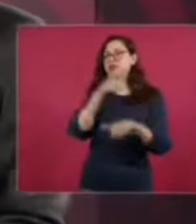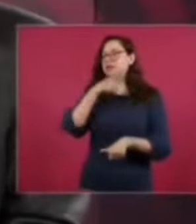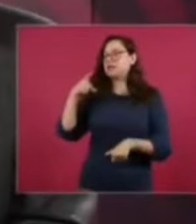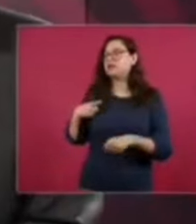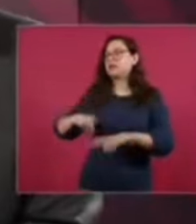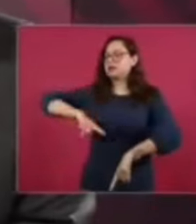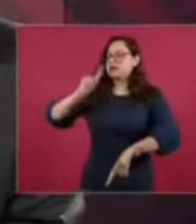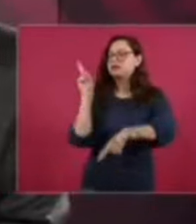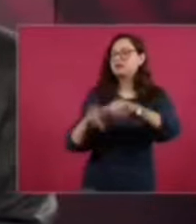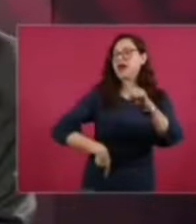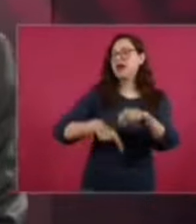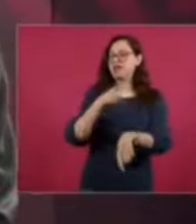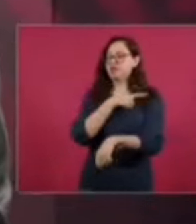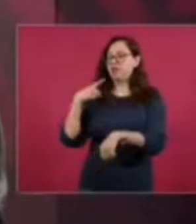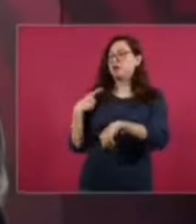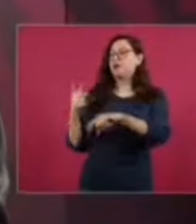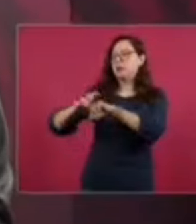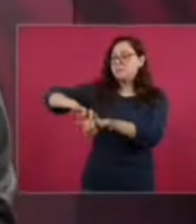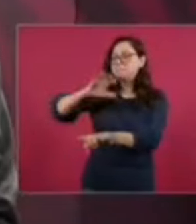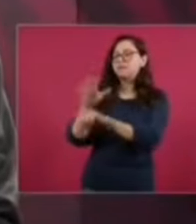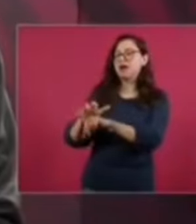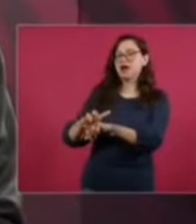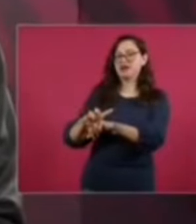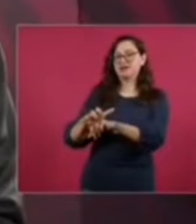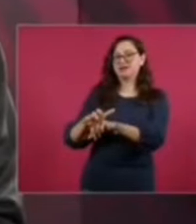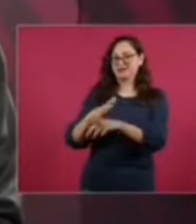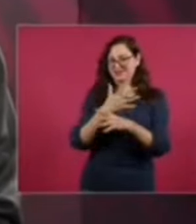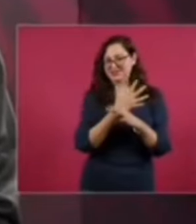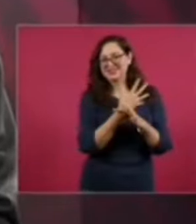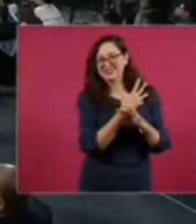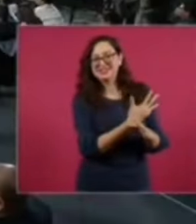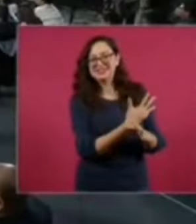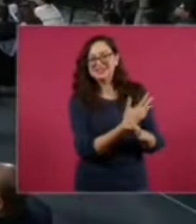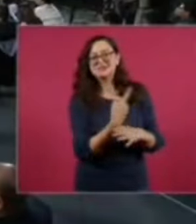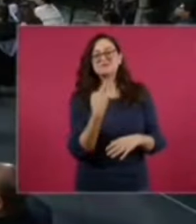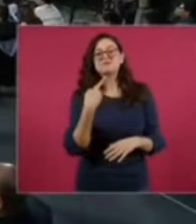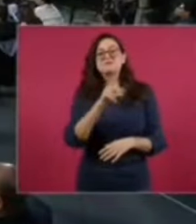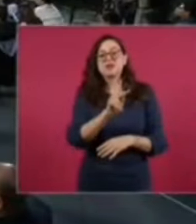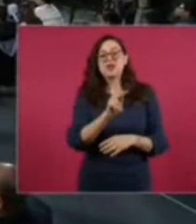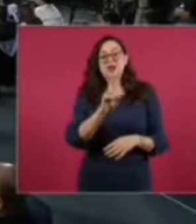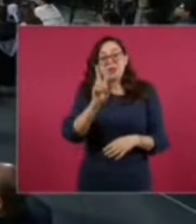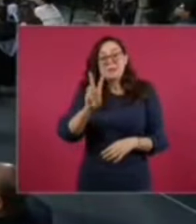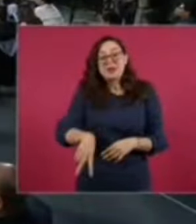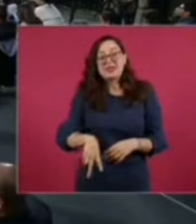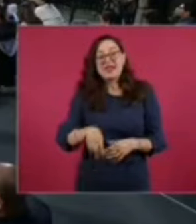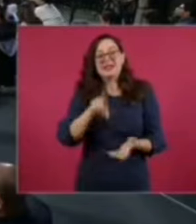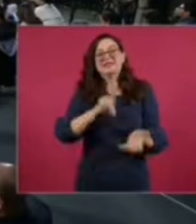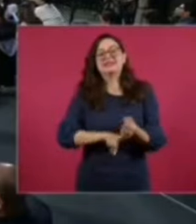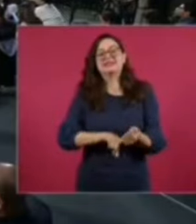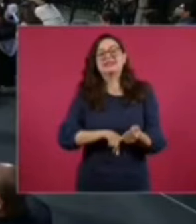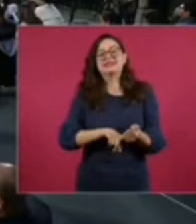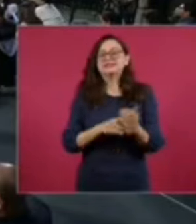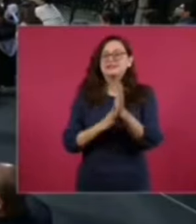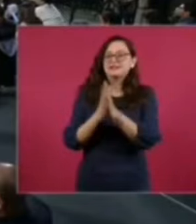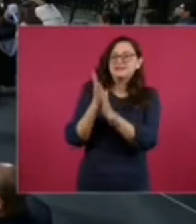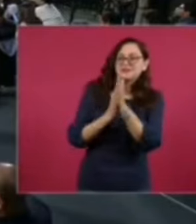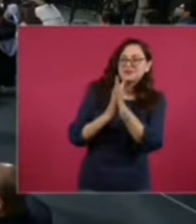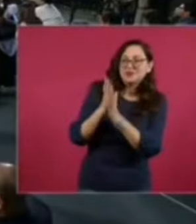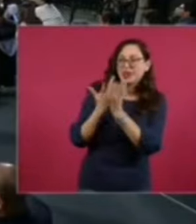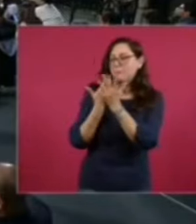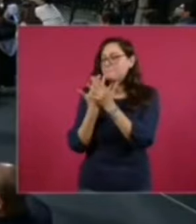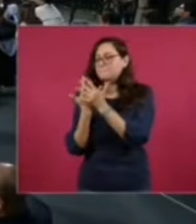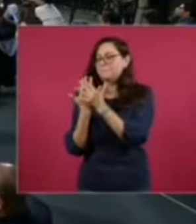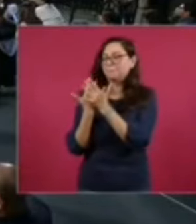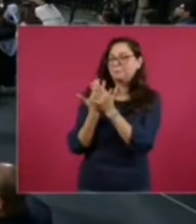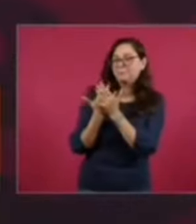que realmente les afecte. No, lo que quieren es